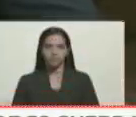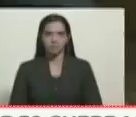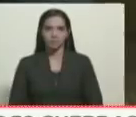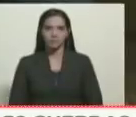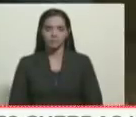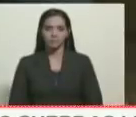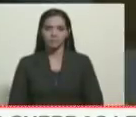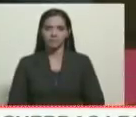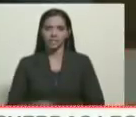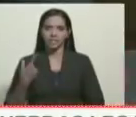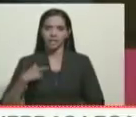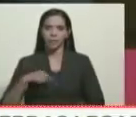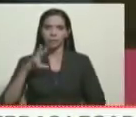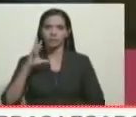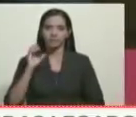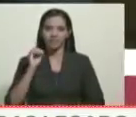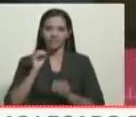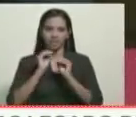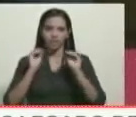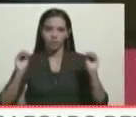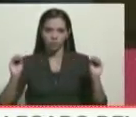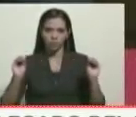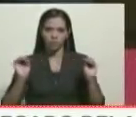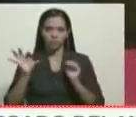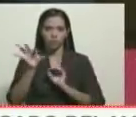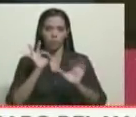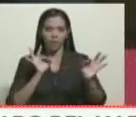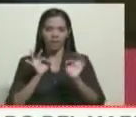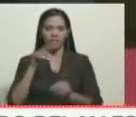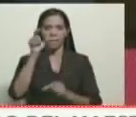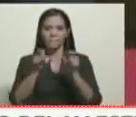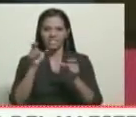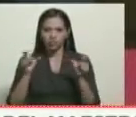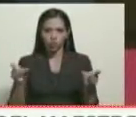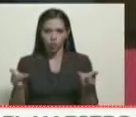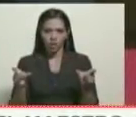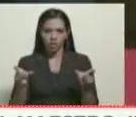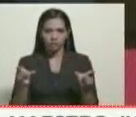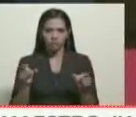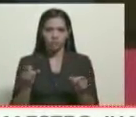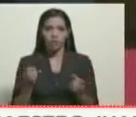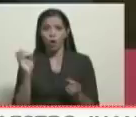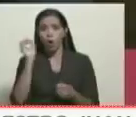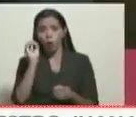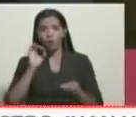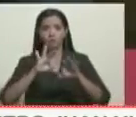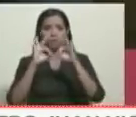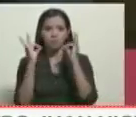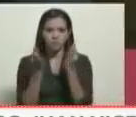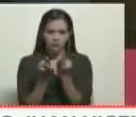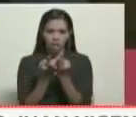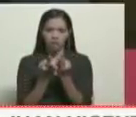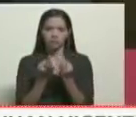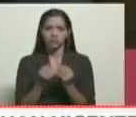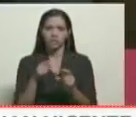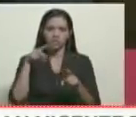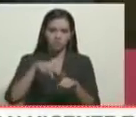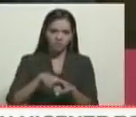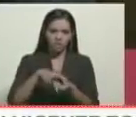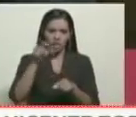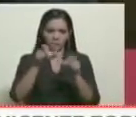tomadas de personas o de familiares de víctimas de crímenes de odio. Hay que